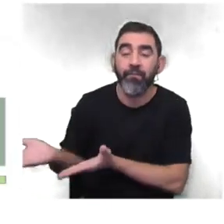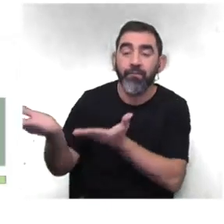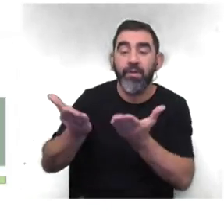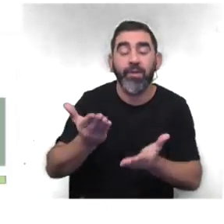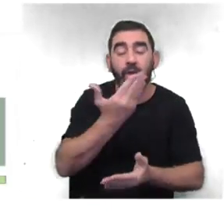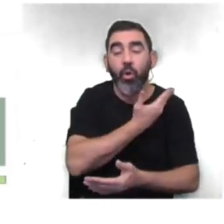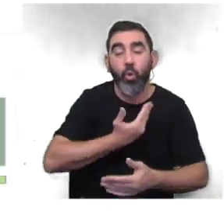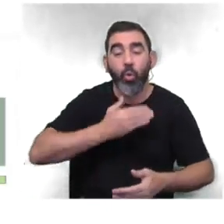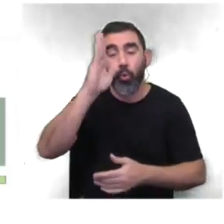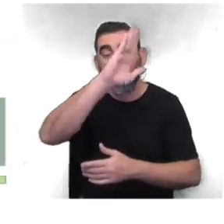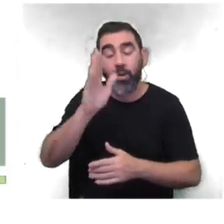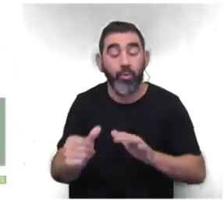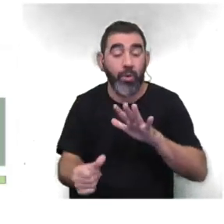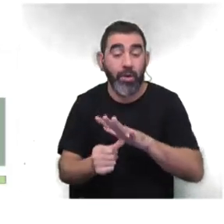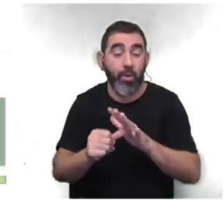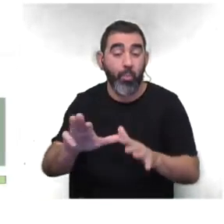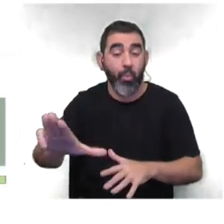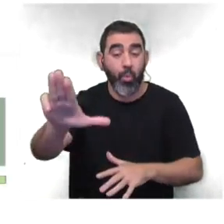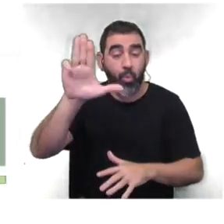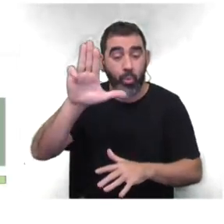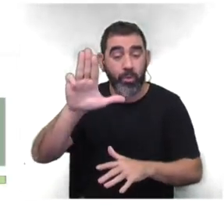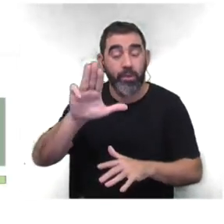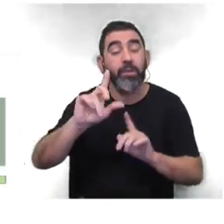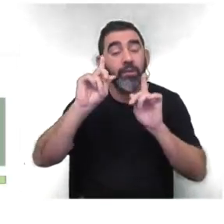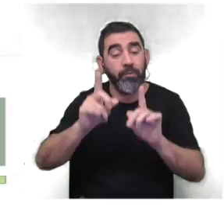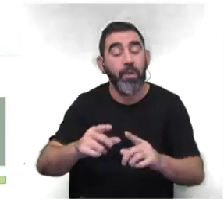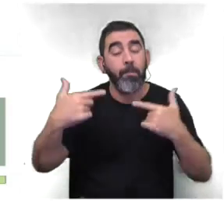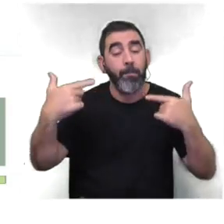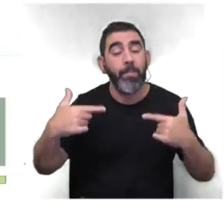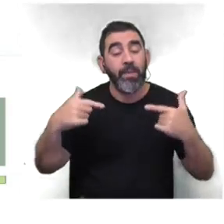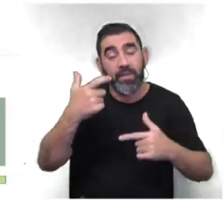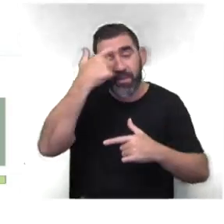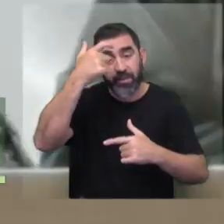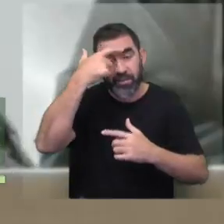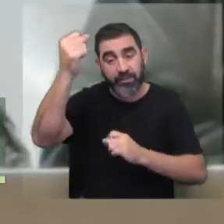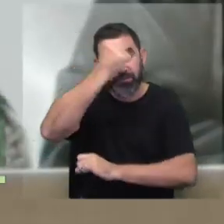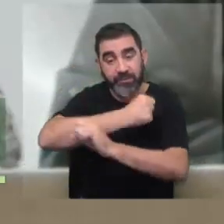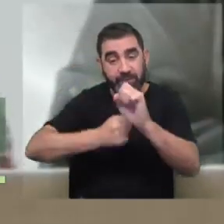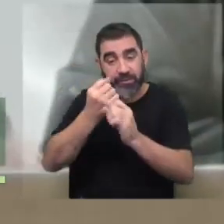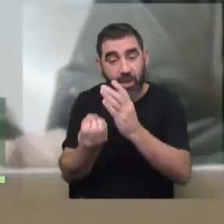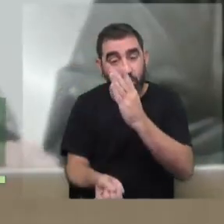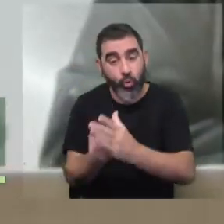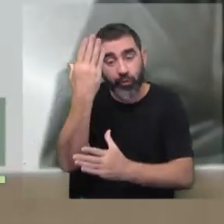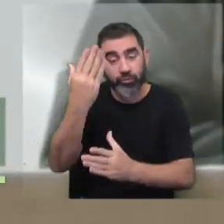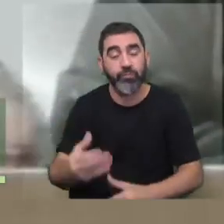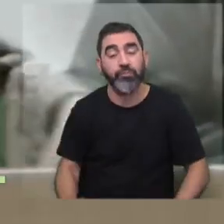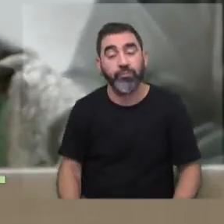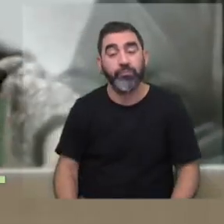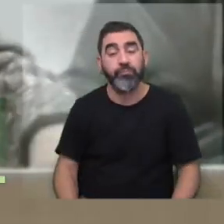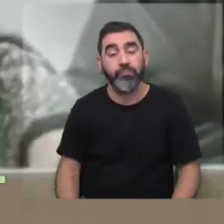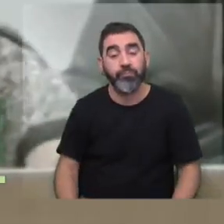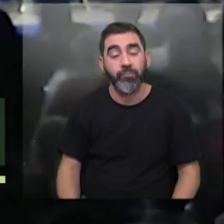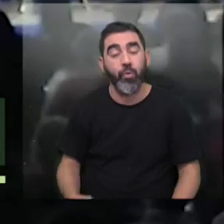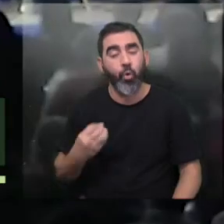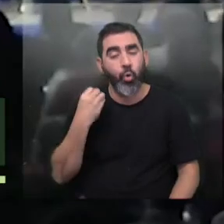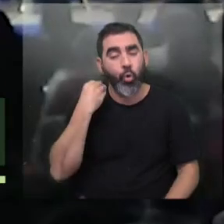gobierno de Brasil presidido por Ignacio Lula da Silva y en especial a la ministra de ciencia tecnología e Innovación Luciana Santos la